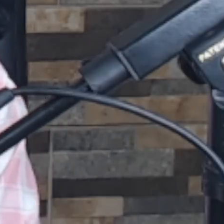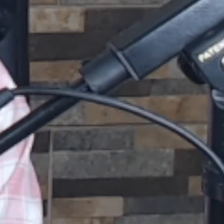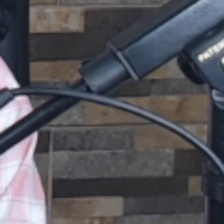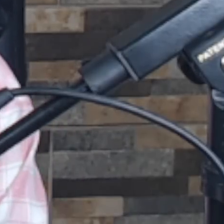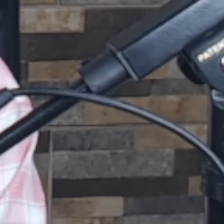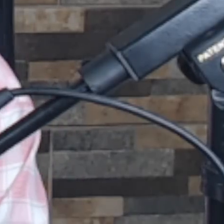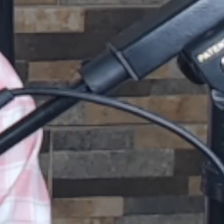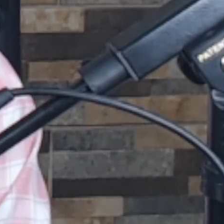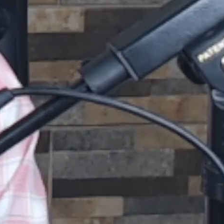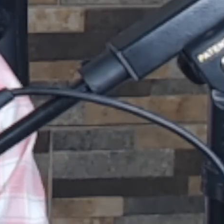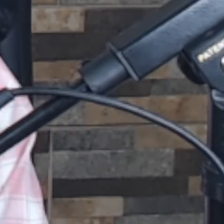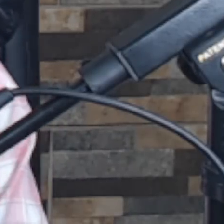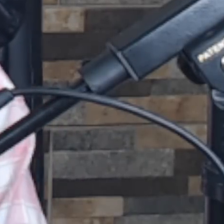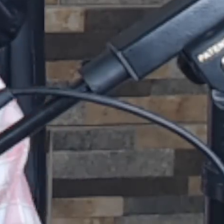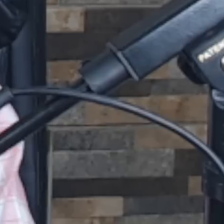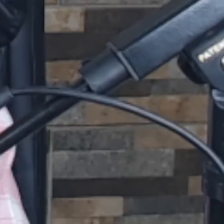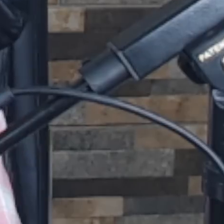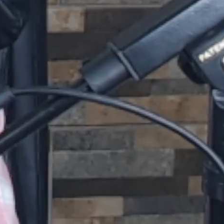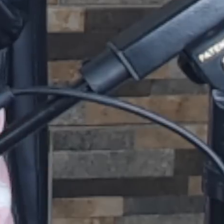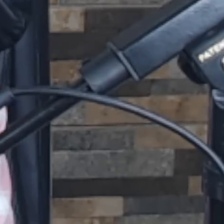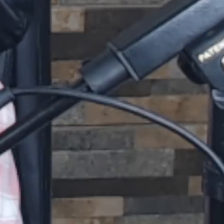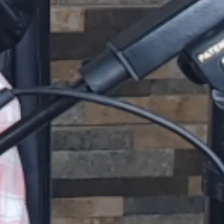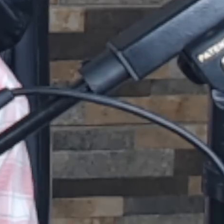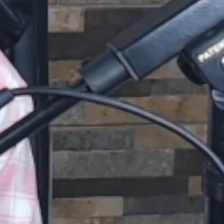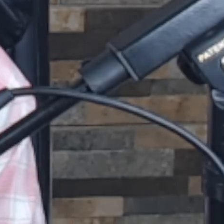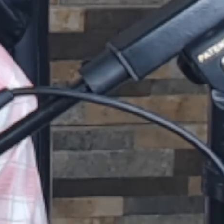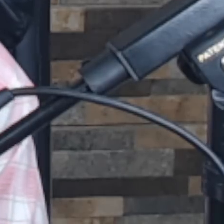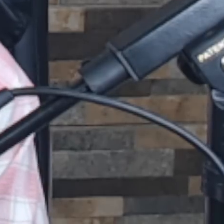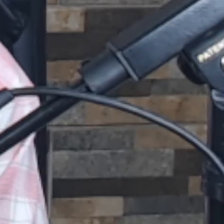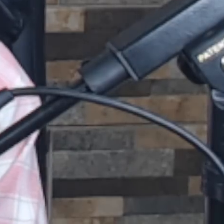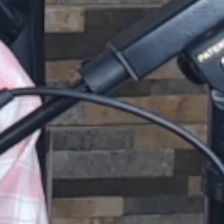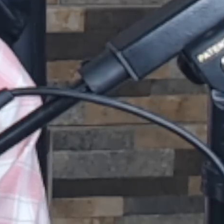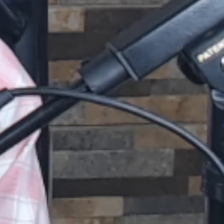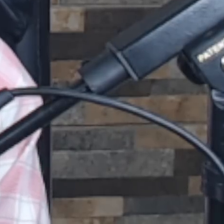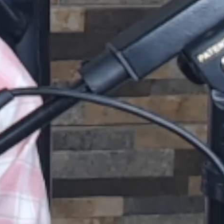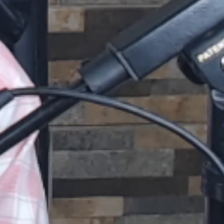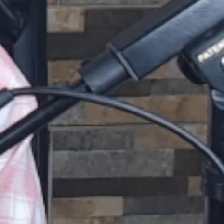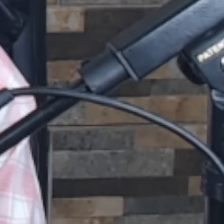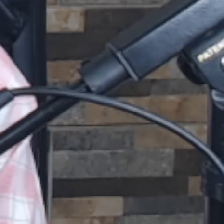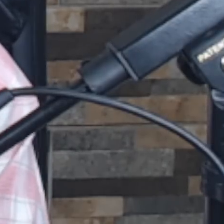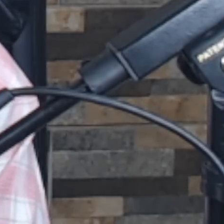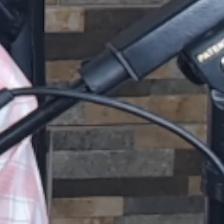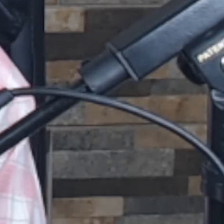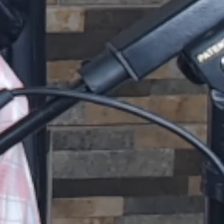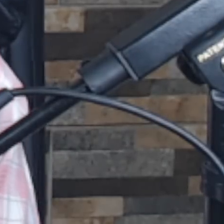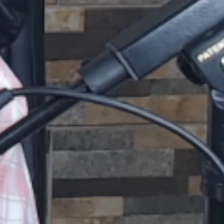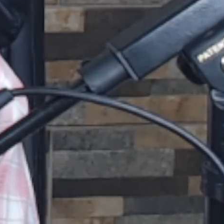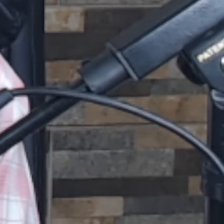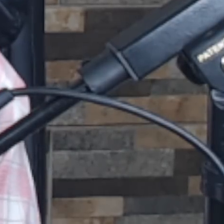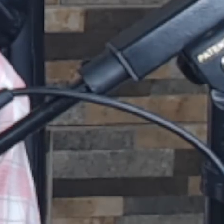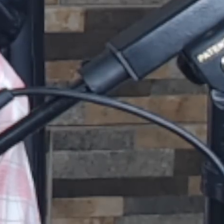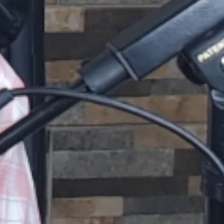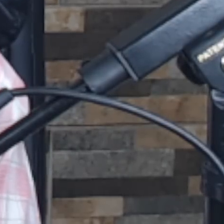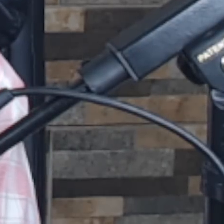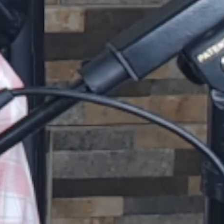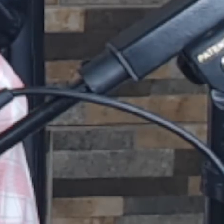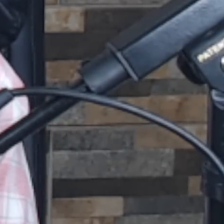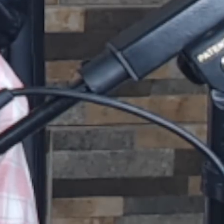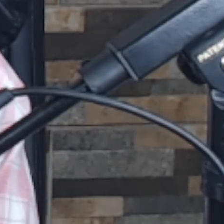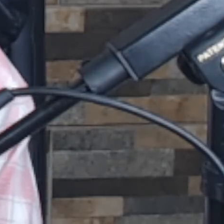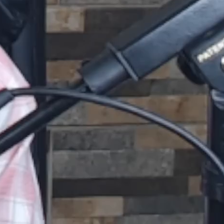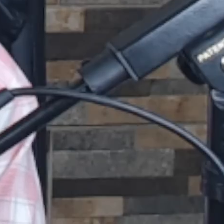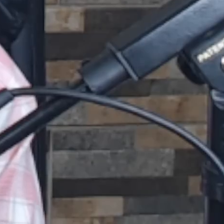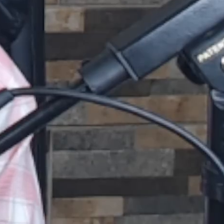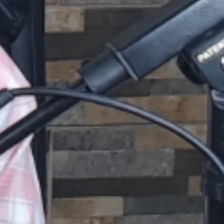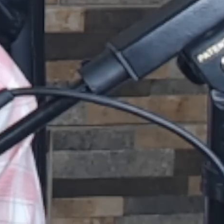Hola, amigas, amigos, venga conmigo que tengo información interesante. ¿Usted cree? Bueno, eso es lo que ha dicho el